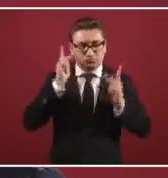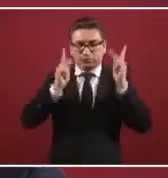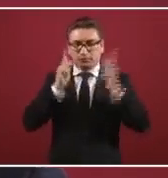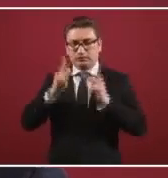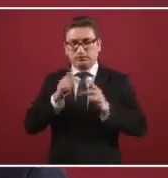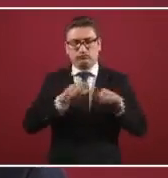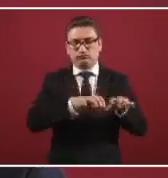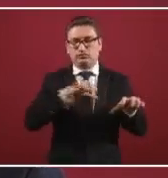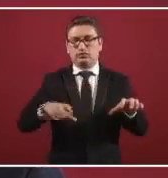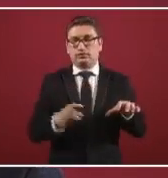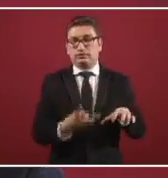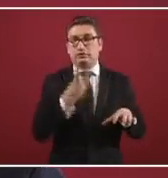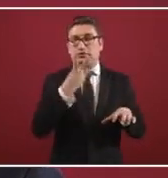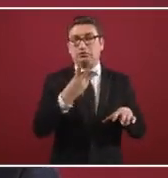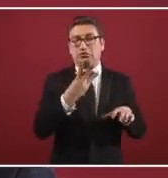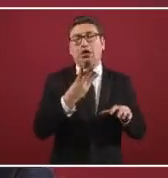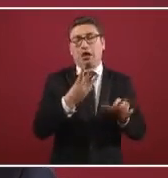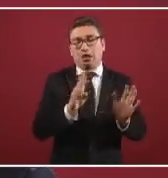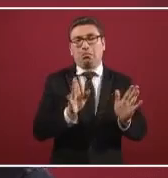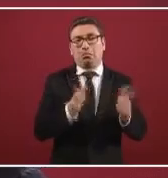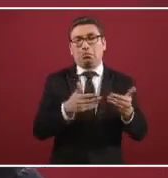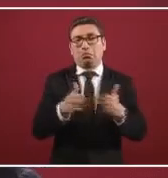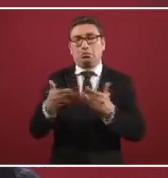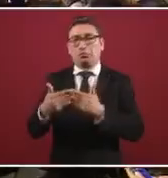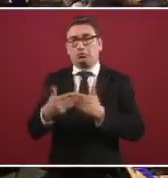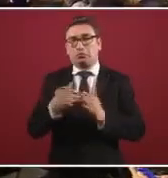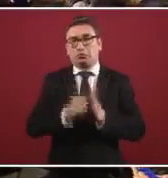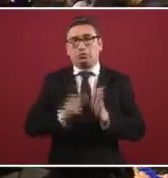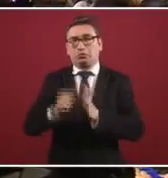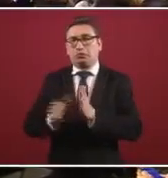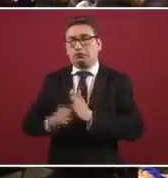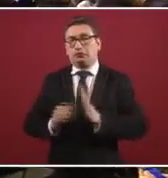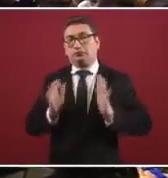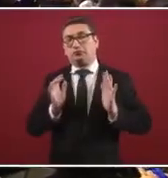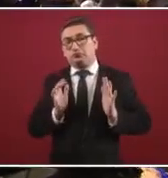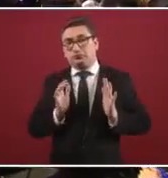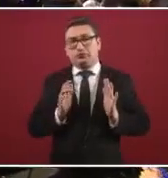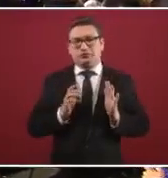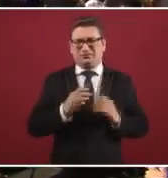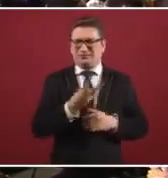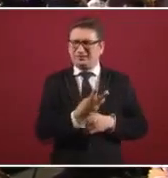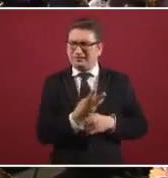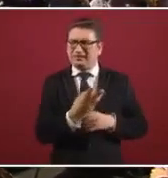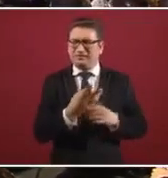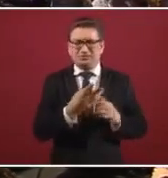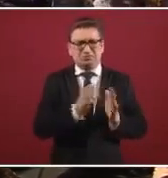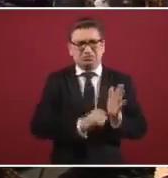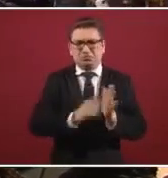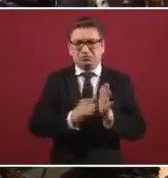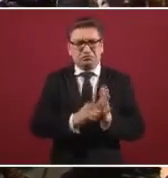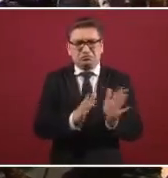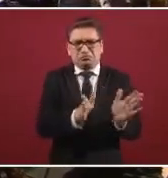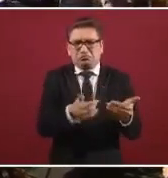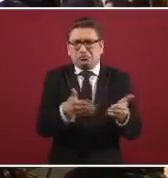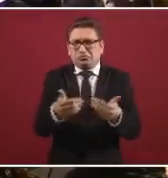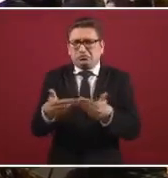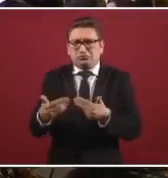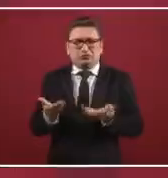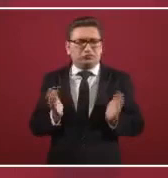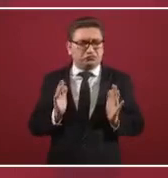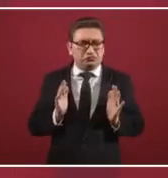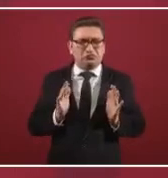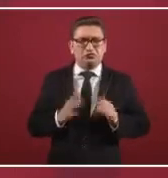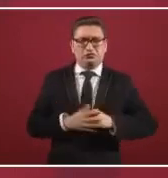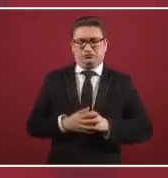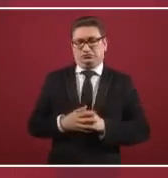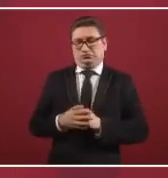3 llevaban meses cerradas. No comprendo por qué incluyeron 3 gasolineras que evidentemente tenían meses de